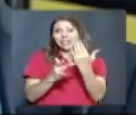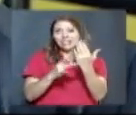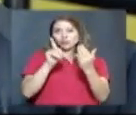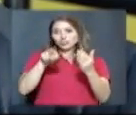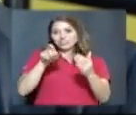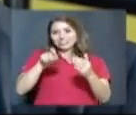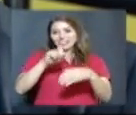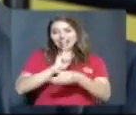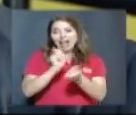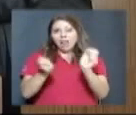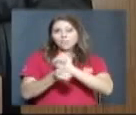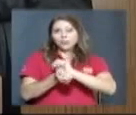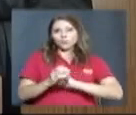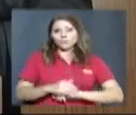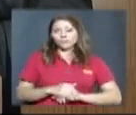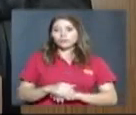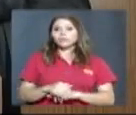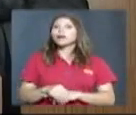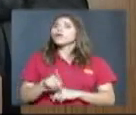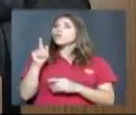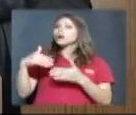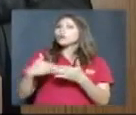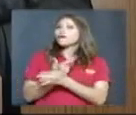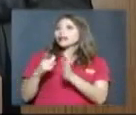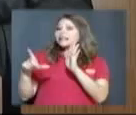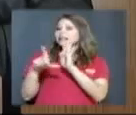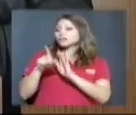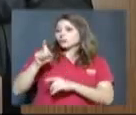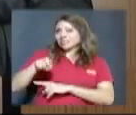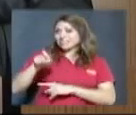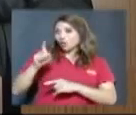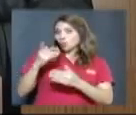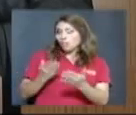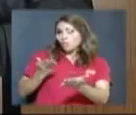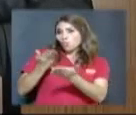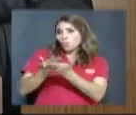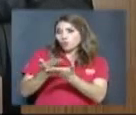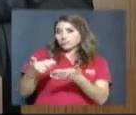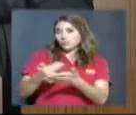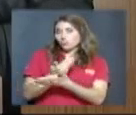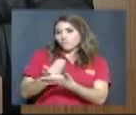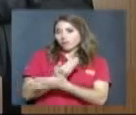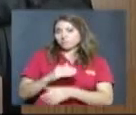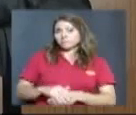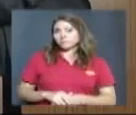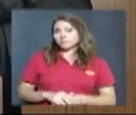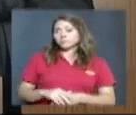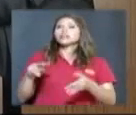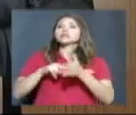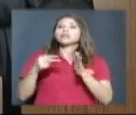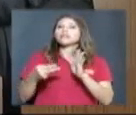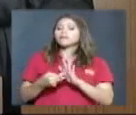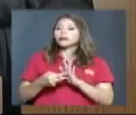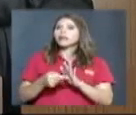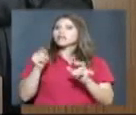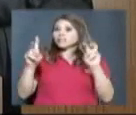una nueva legislación debe contener una propuesta totalmente nueva. Y es a partir de ahí de que ese punto es